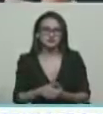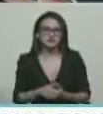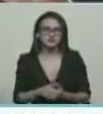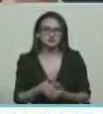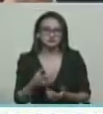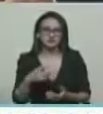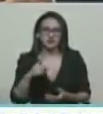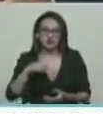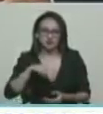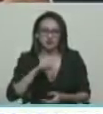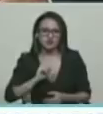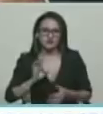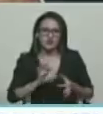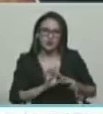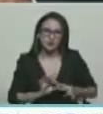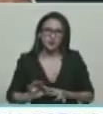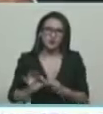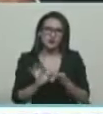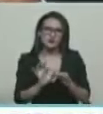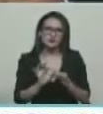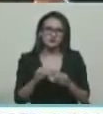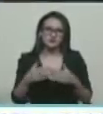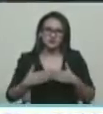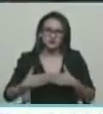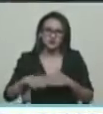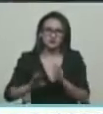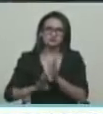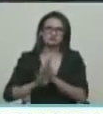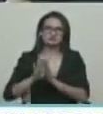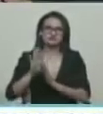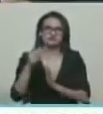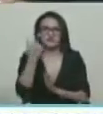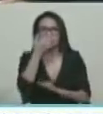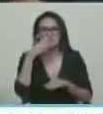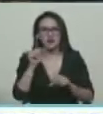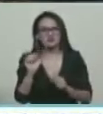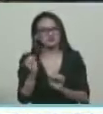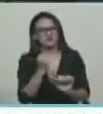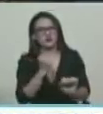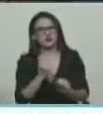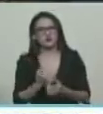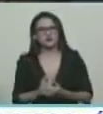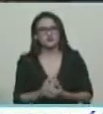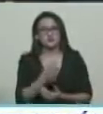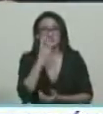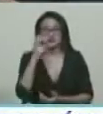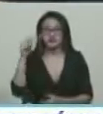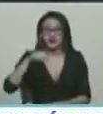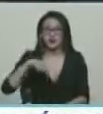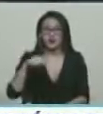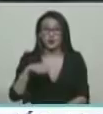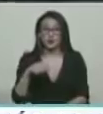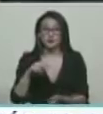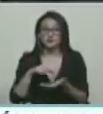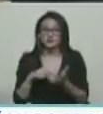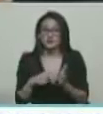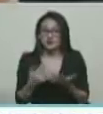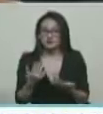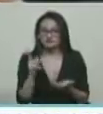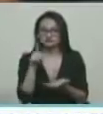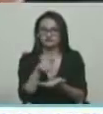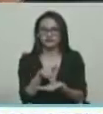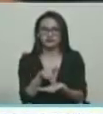juntos, luchando para salir adelante, para vencer ese imperialismo. Esa visita de hoy corrobora no solo nuestra